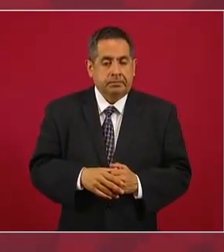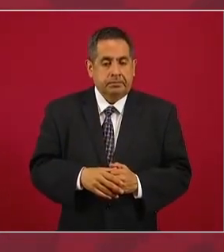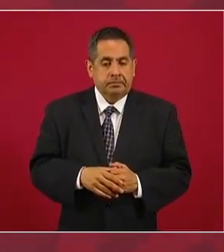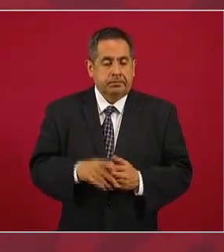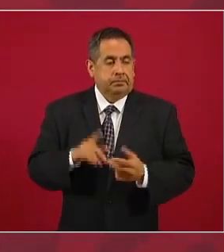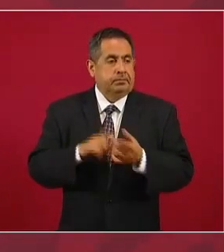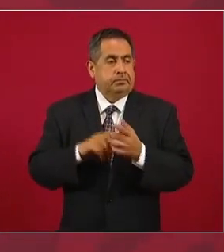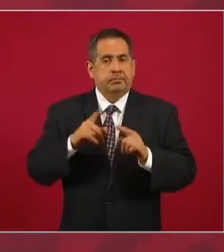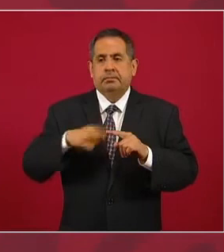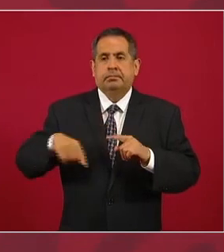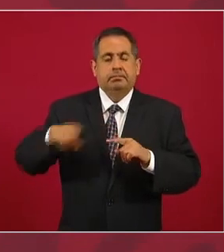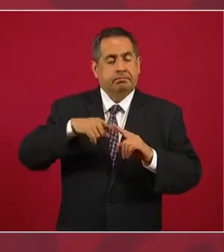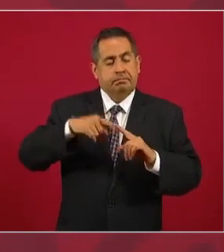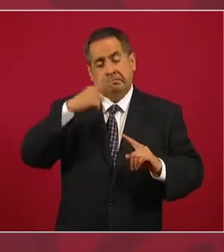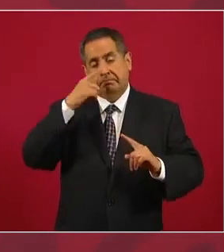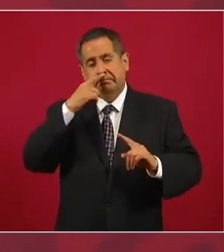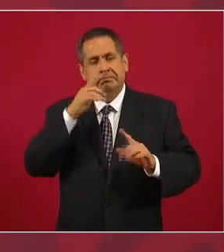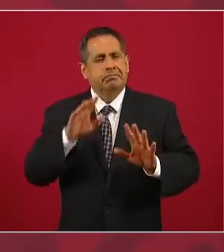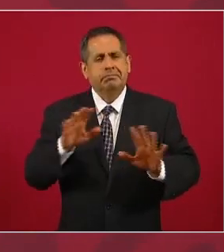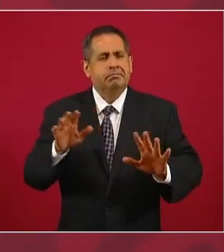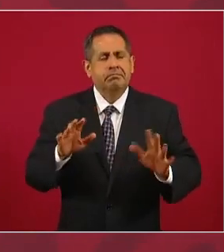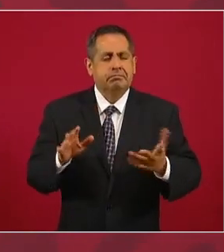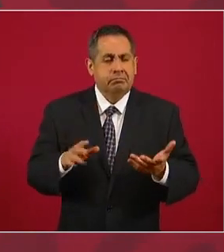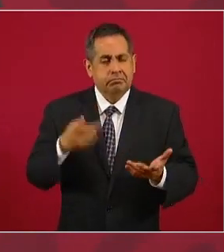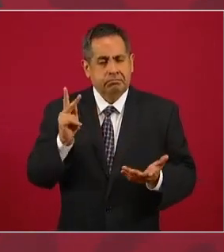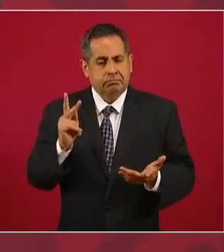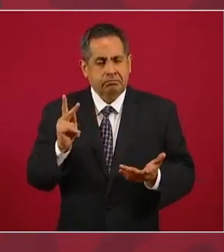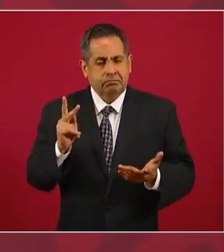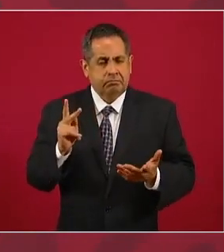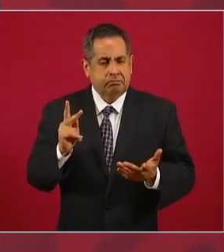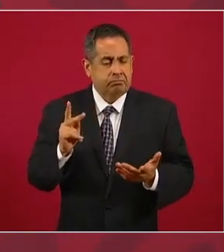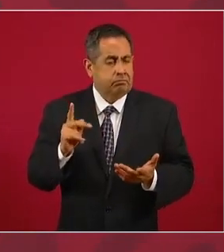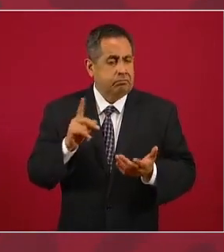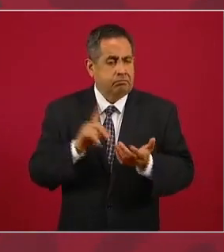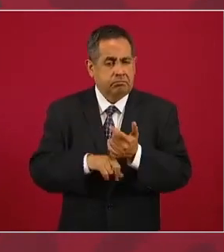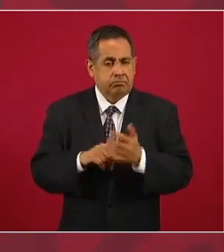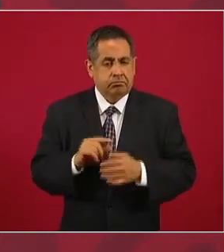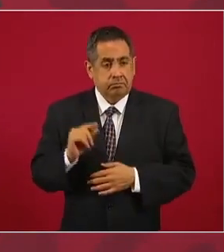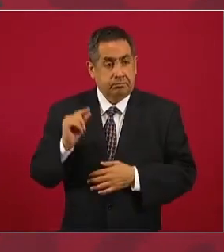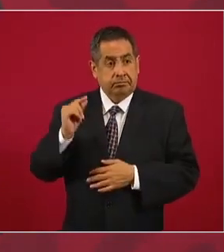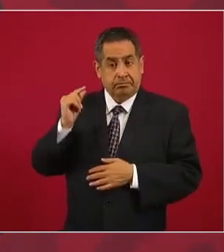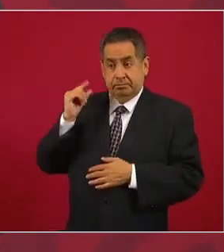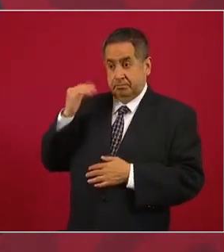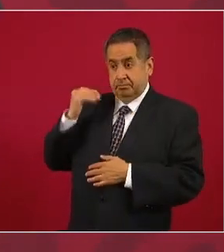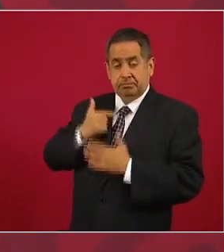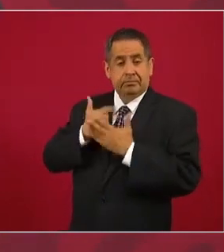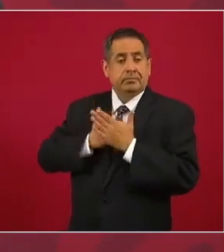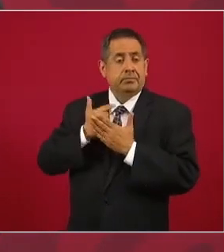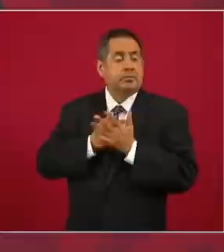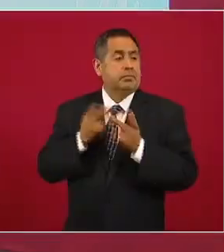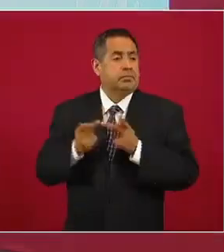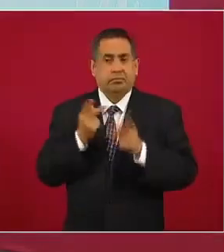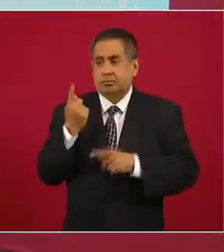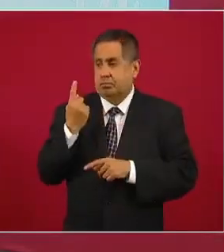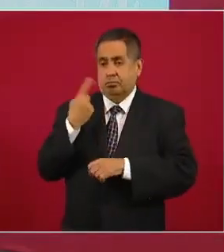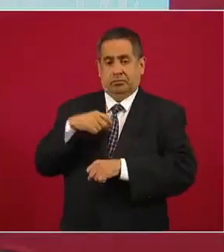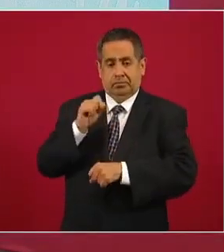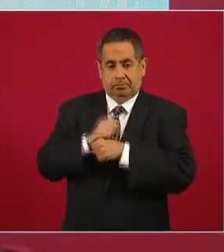no es para presumir, pero en la última encuesta de este fin de